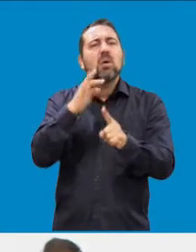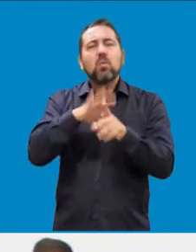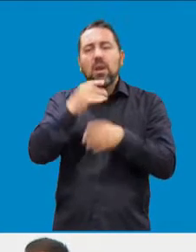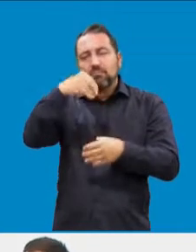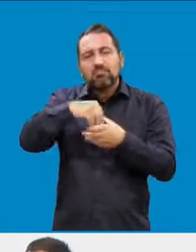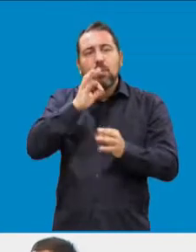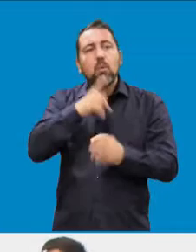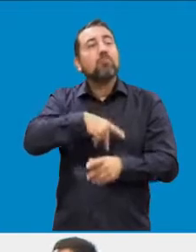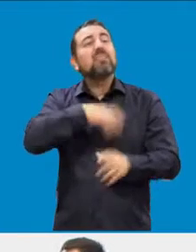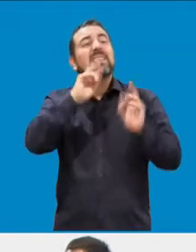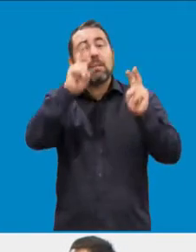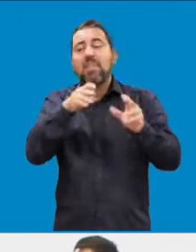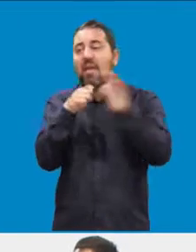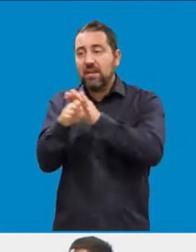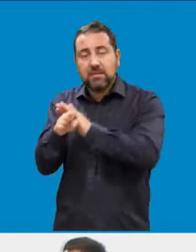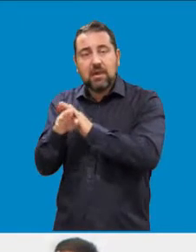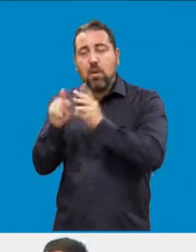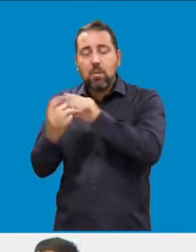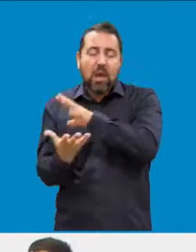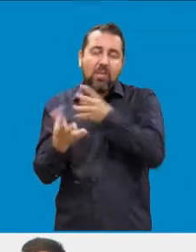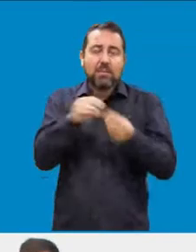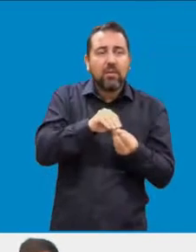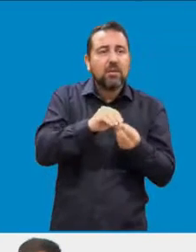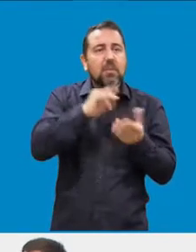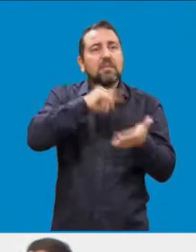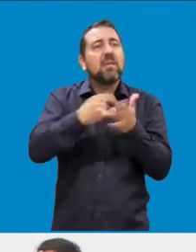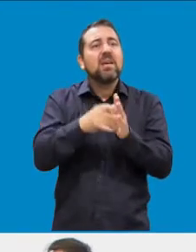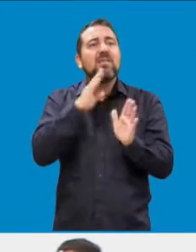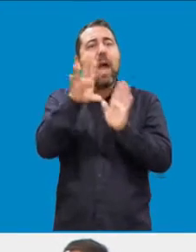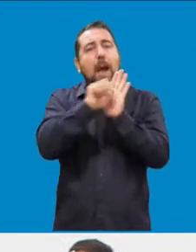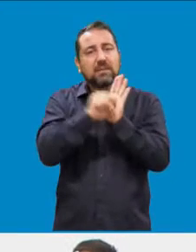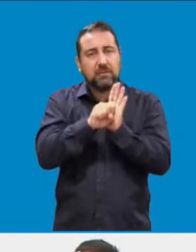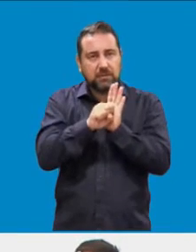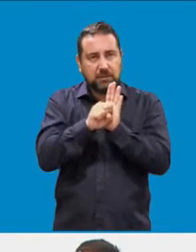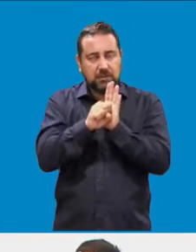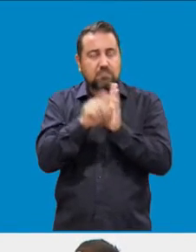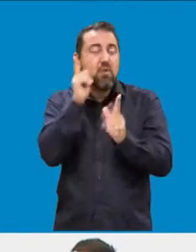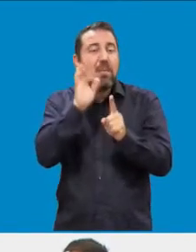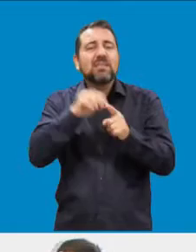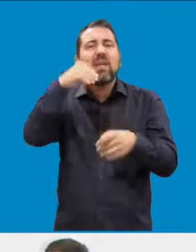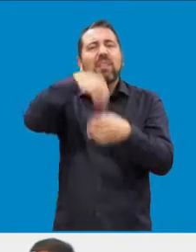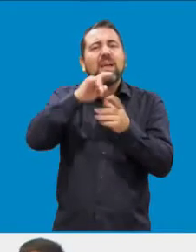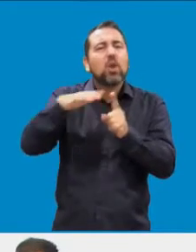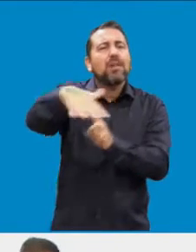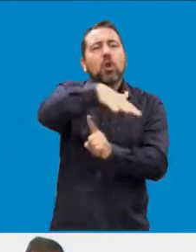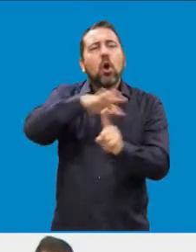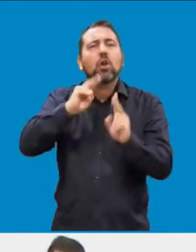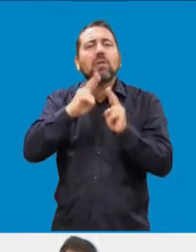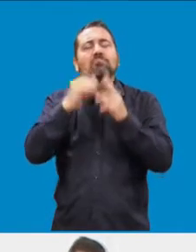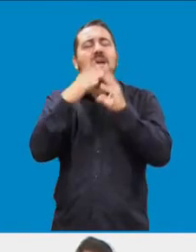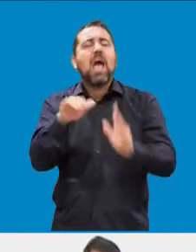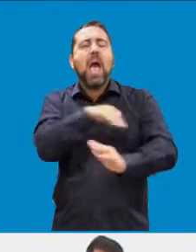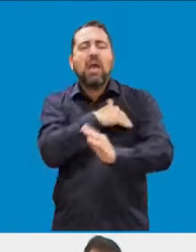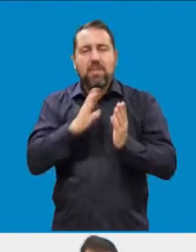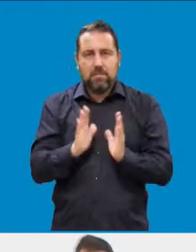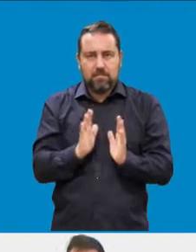La presentación trata sobre la incorporación de estándares de accesibilidad a metodologías de desarrollo de apps móviles en entornos